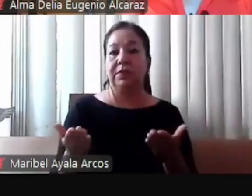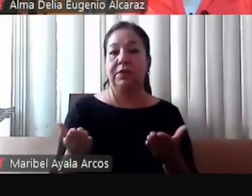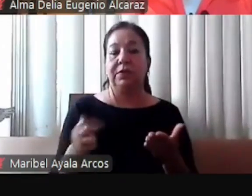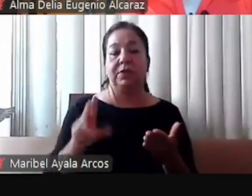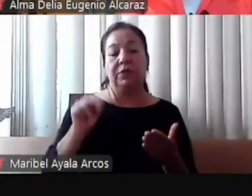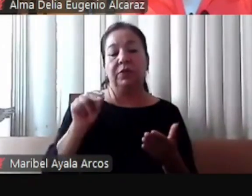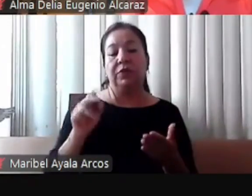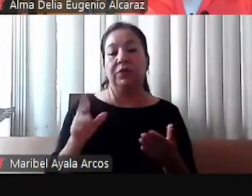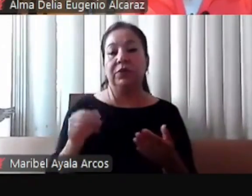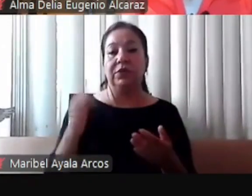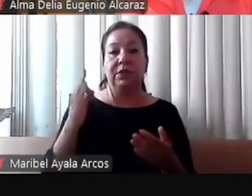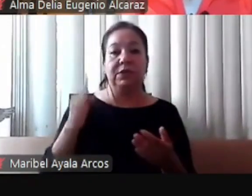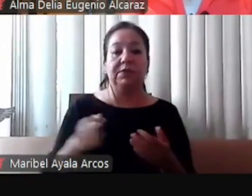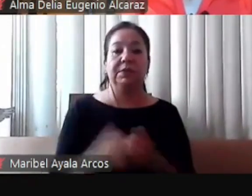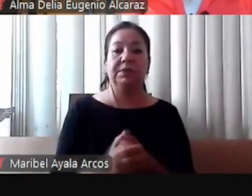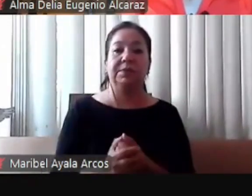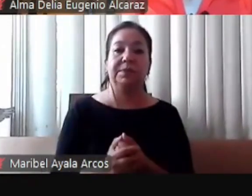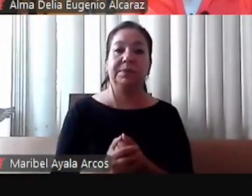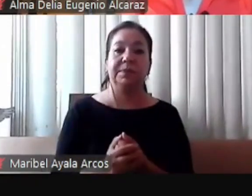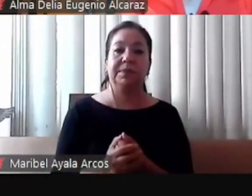presidenta, magistradas, magistrado.